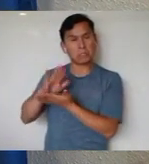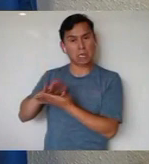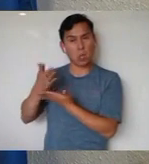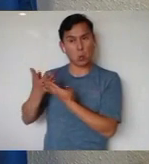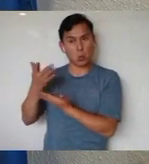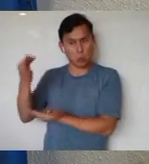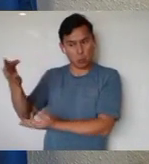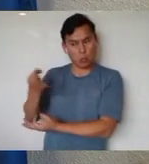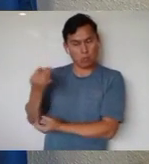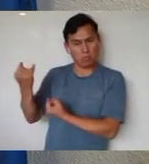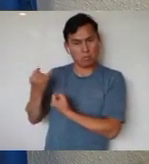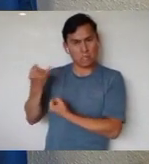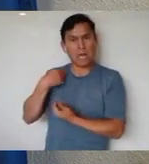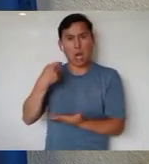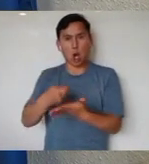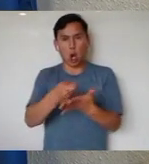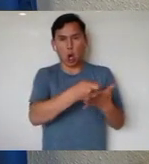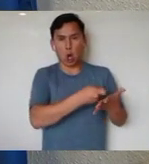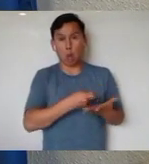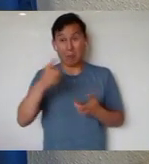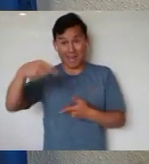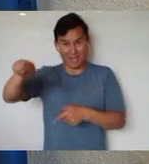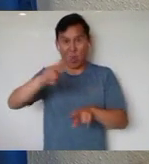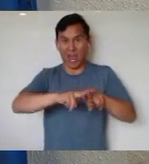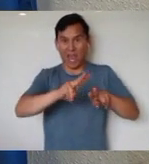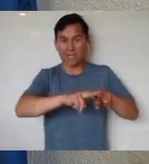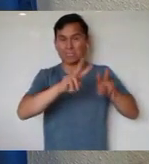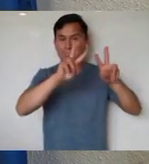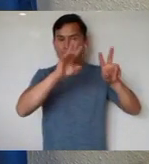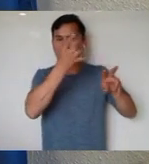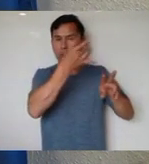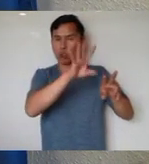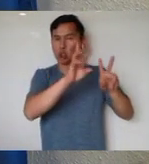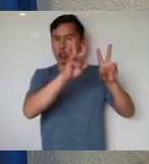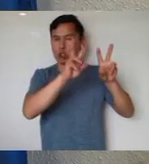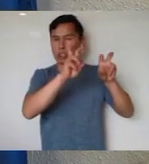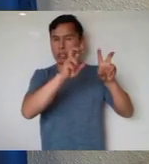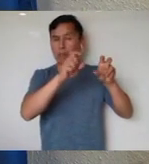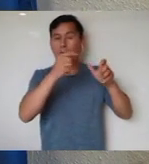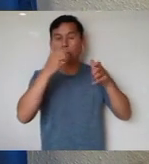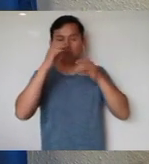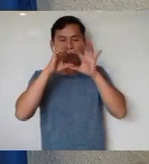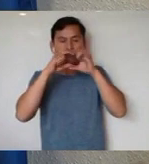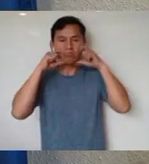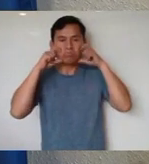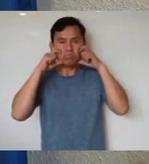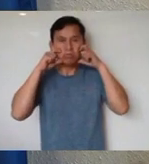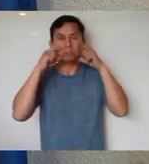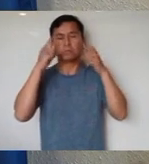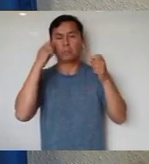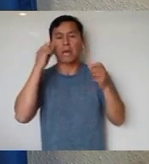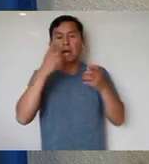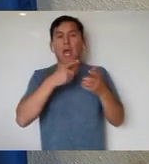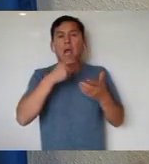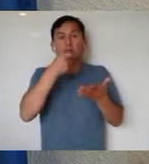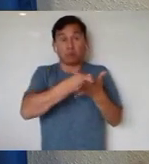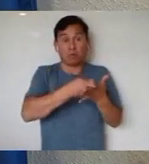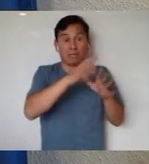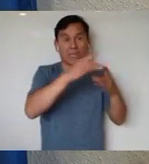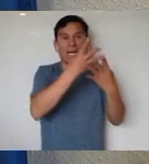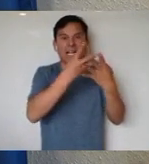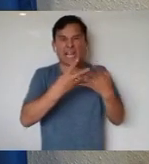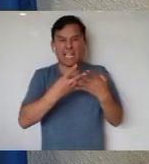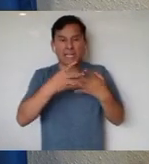de Salud que las compras que ellos han realizado solo en elementos de protección personal para abastecer la